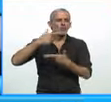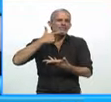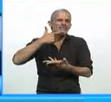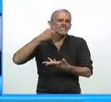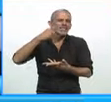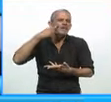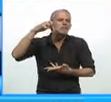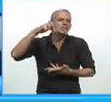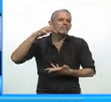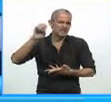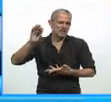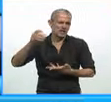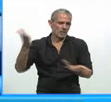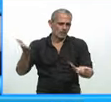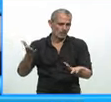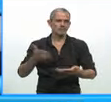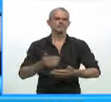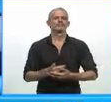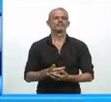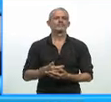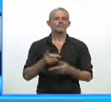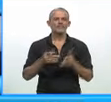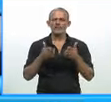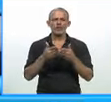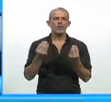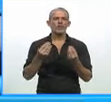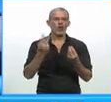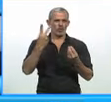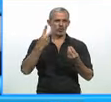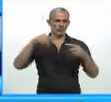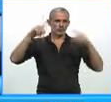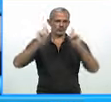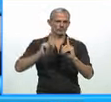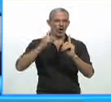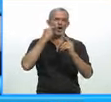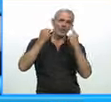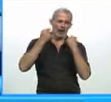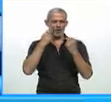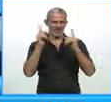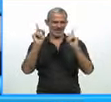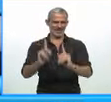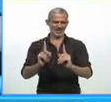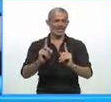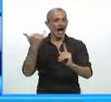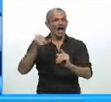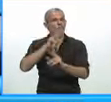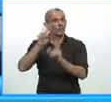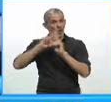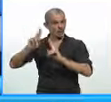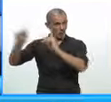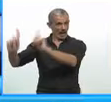Skiff se llama. Se corre a dos hombres en nuestro caso, también hay categoría de mujeres.